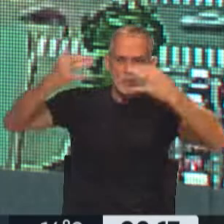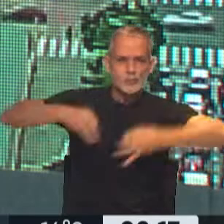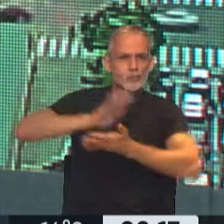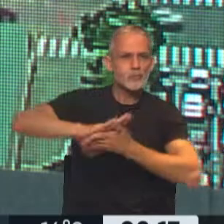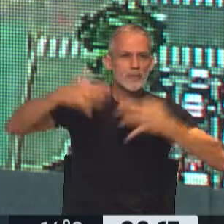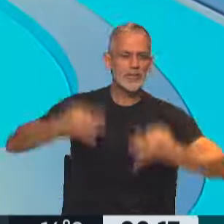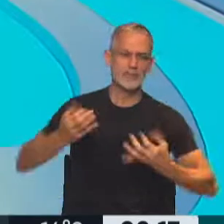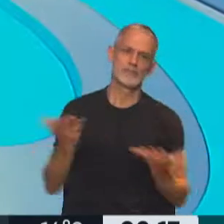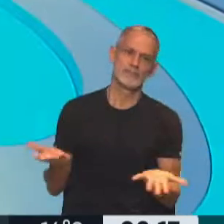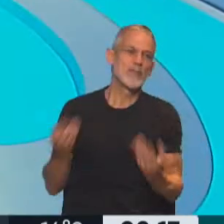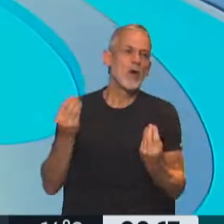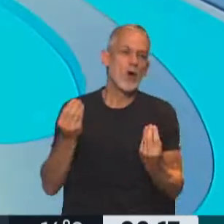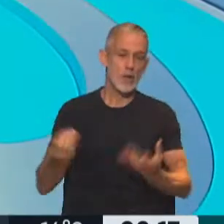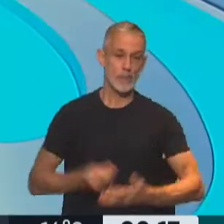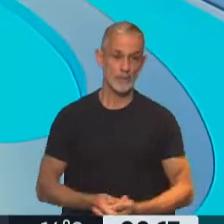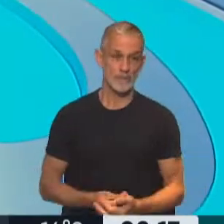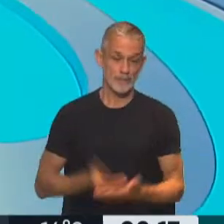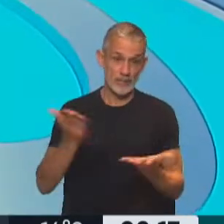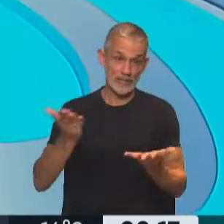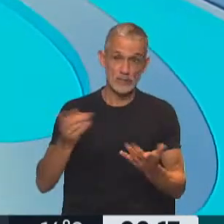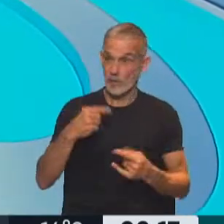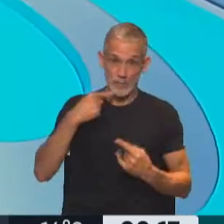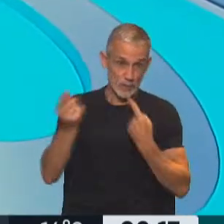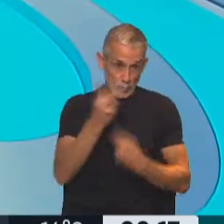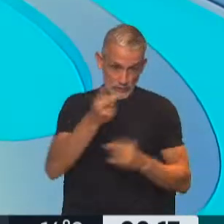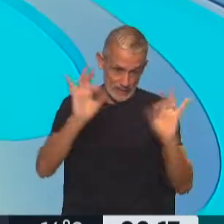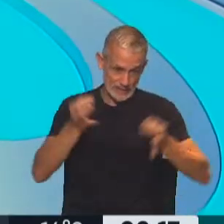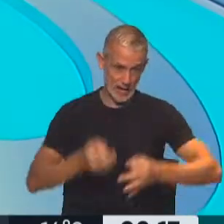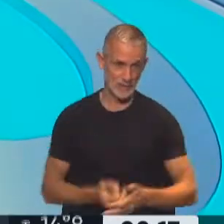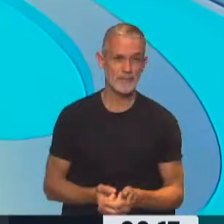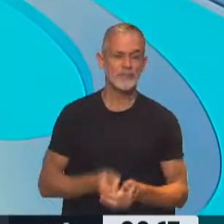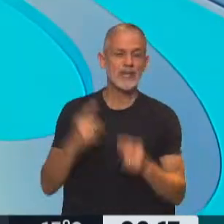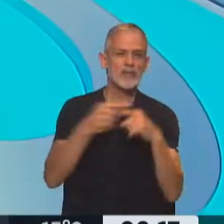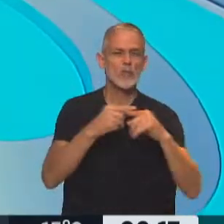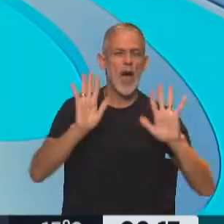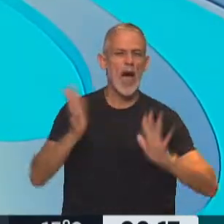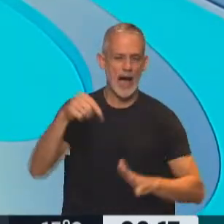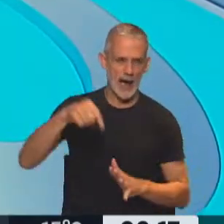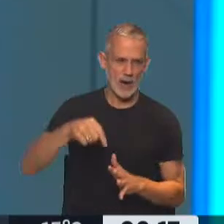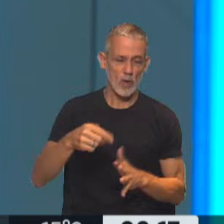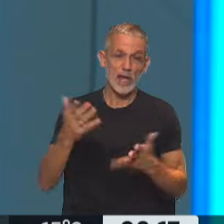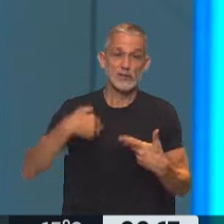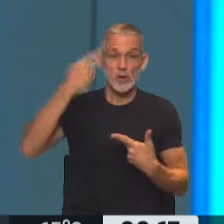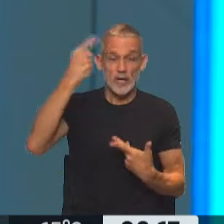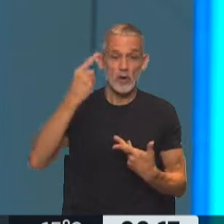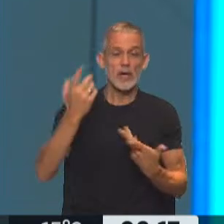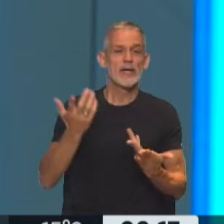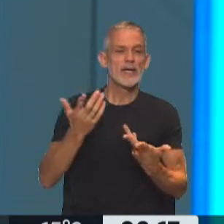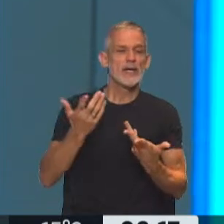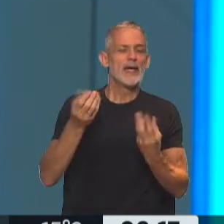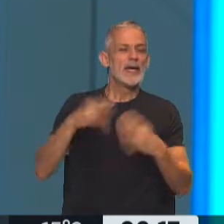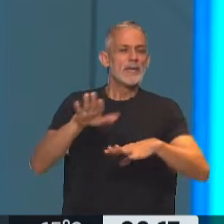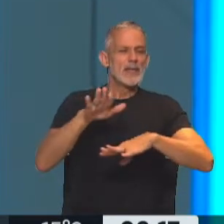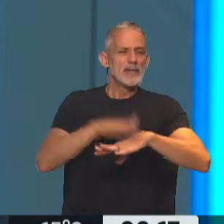Bueno, esa es la discusión que se está dando. Esa es la discusión que se está dando en este momento. Ahora, me parece que es partir de